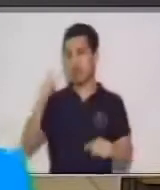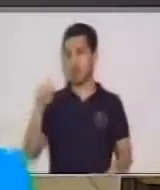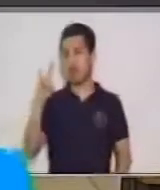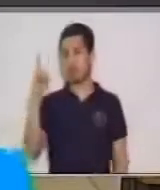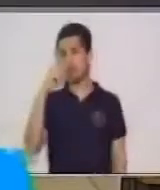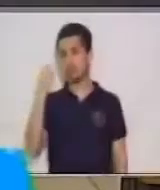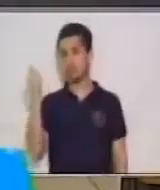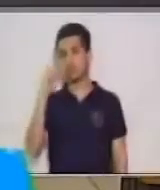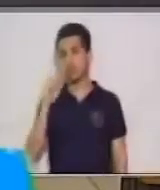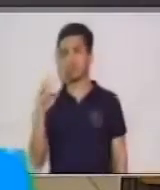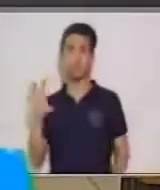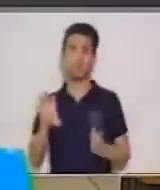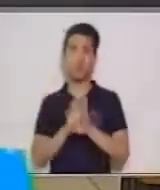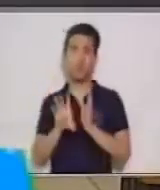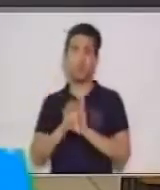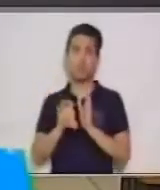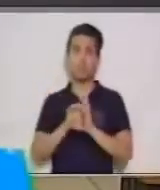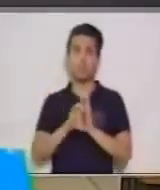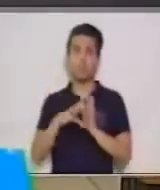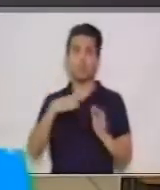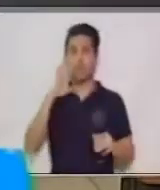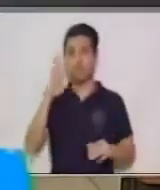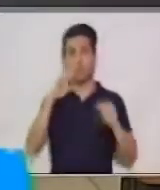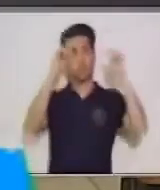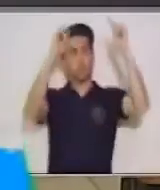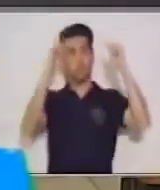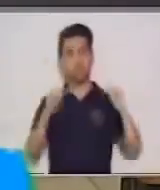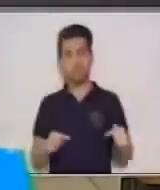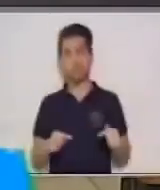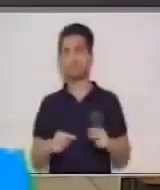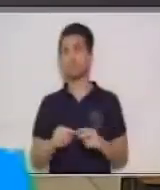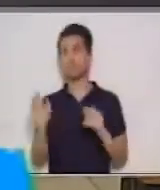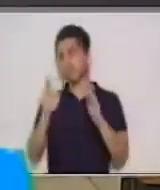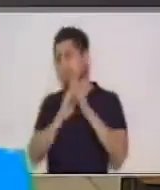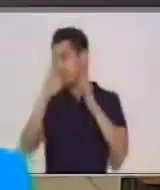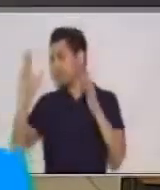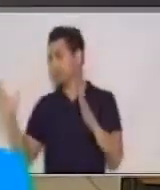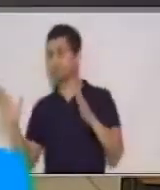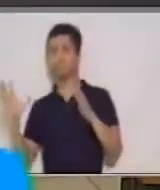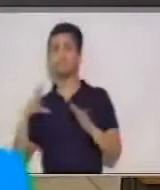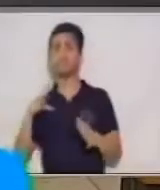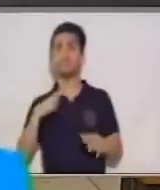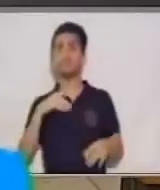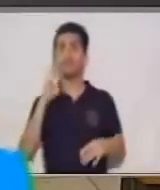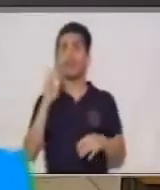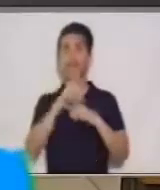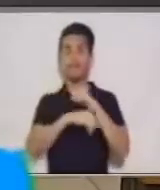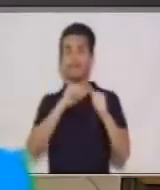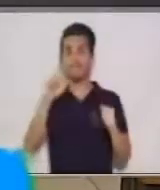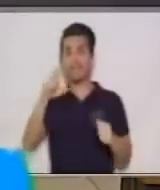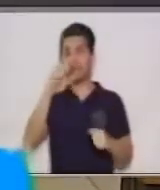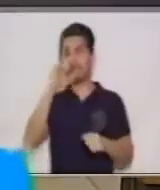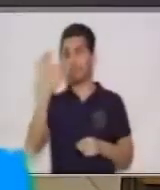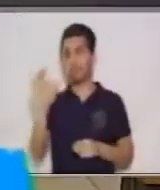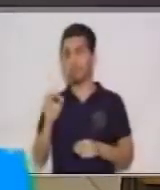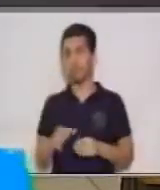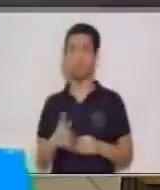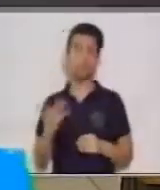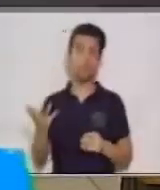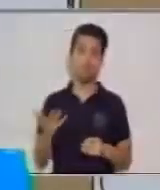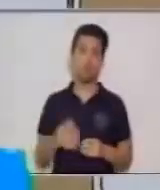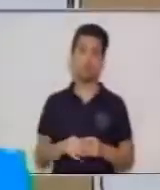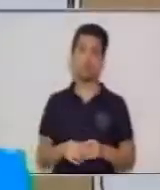4 causas. Y en esta parte voy a ubicar el efecto. Esas 4 cosas, ¿qué efecto pueden